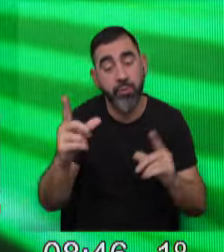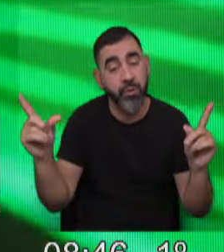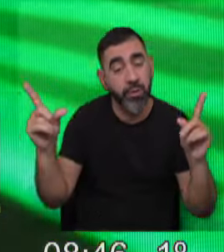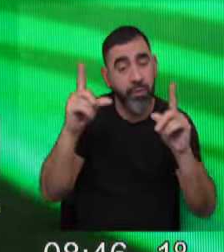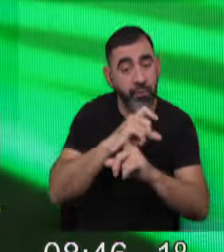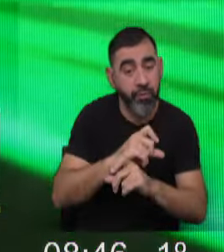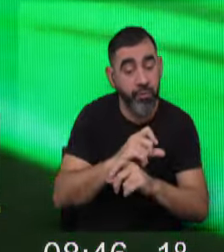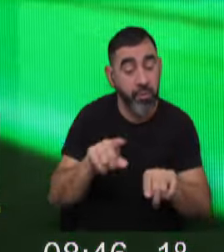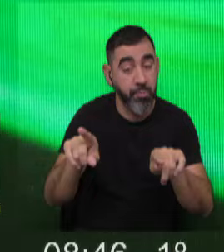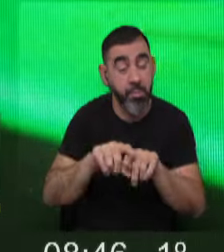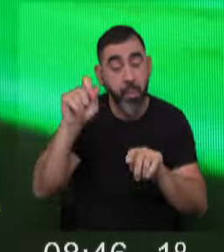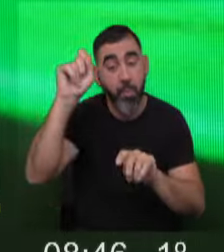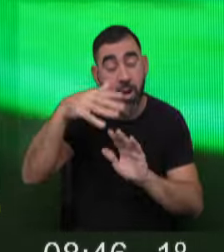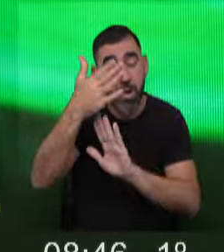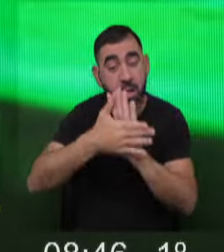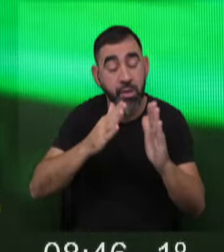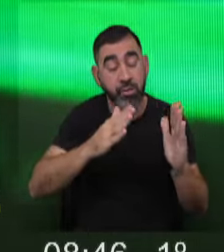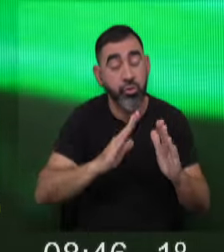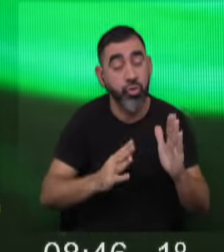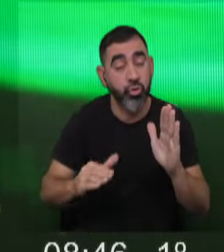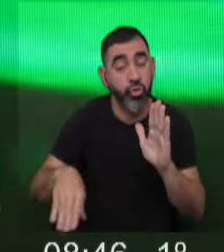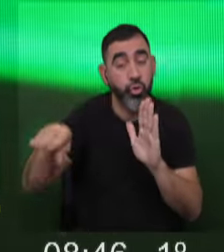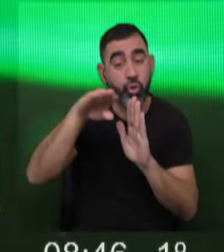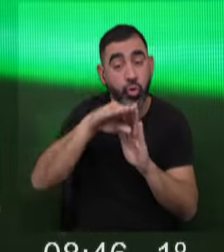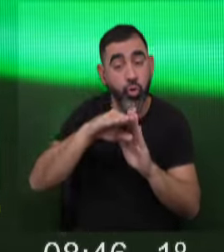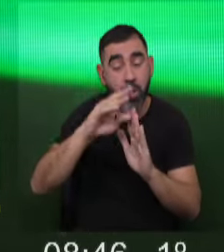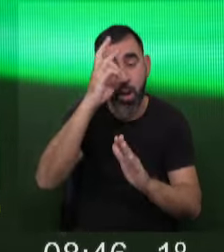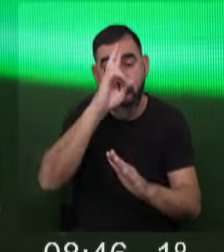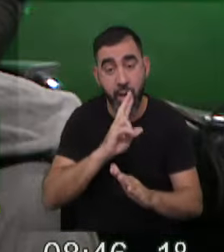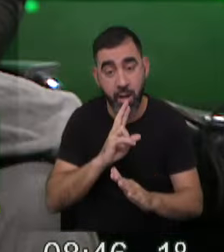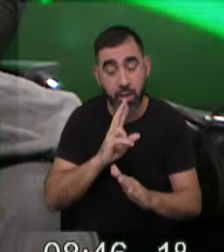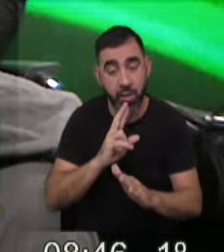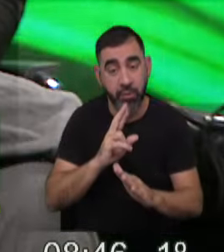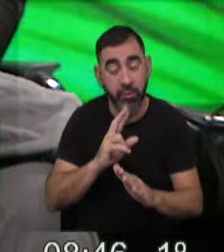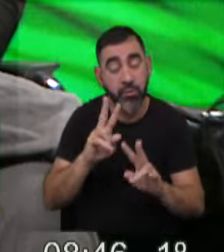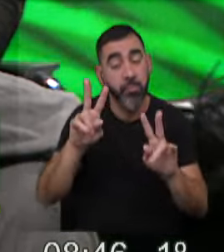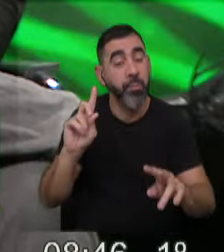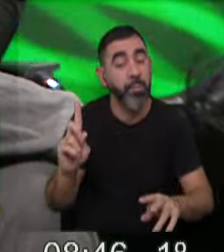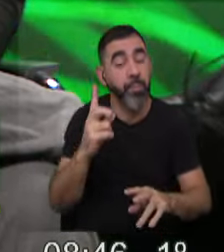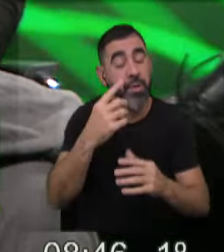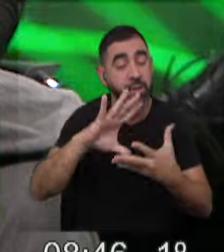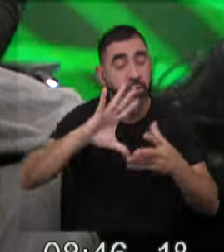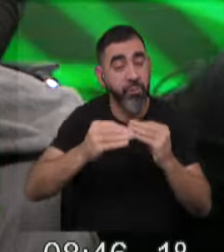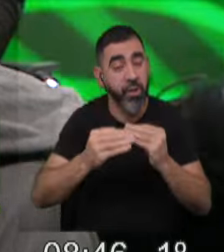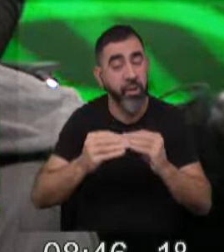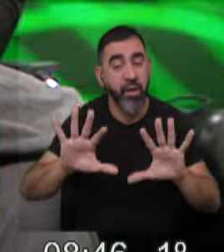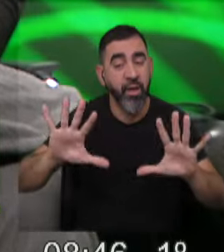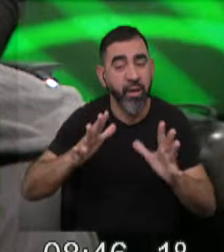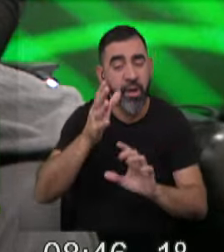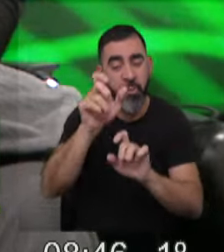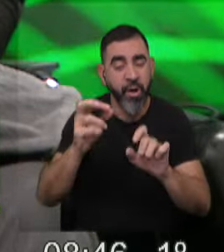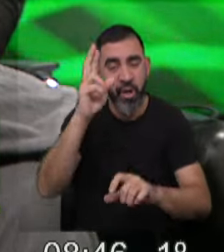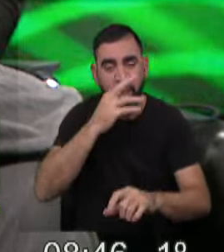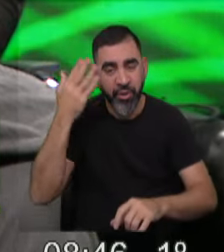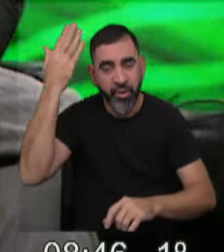dificultades. Lo mismo que el Plan Nacional de Equidad Racial prevía esto de la inclusión de la variable, porque es una de las principales herramientas para saber, bueno, qué pasa con la población